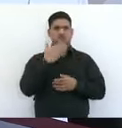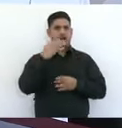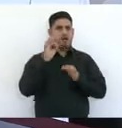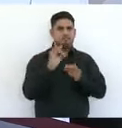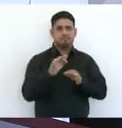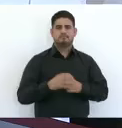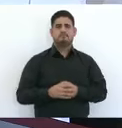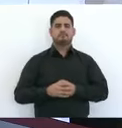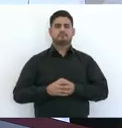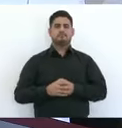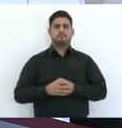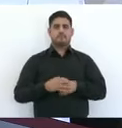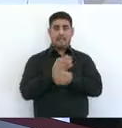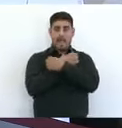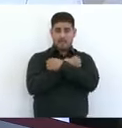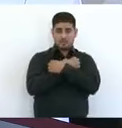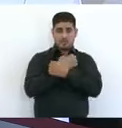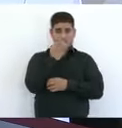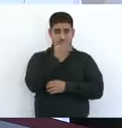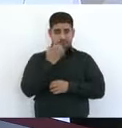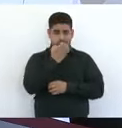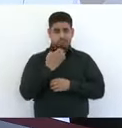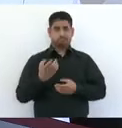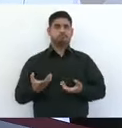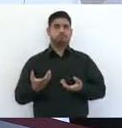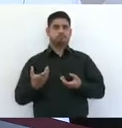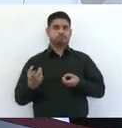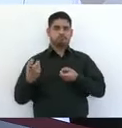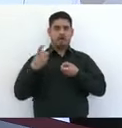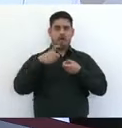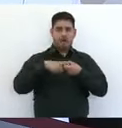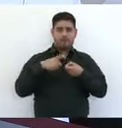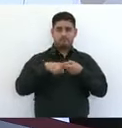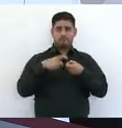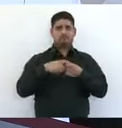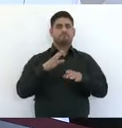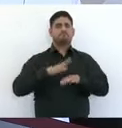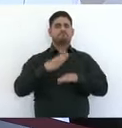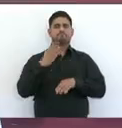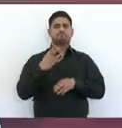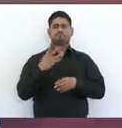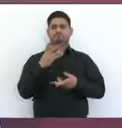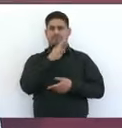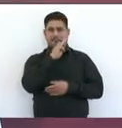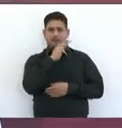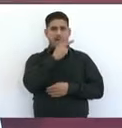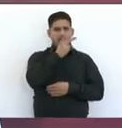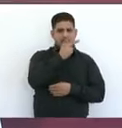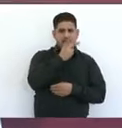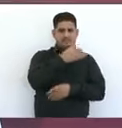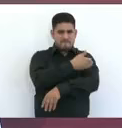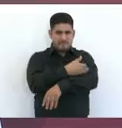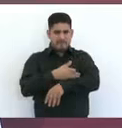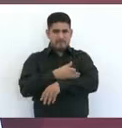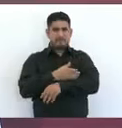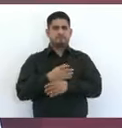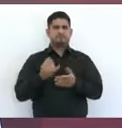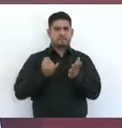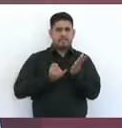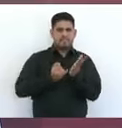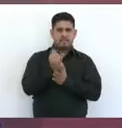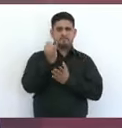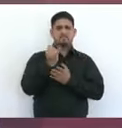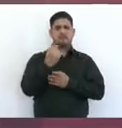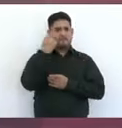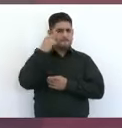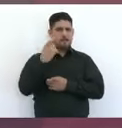planteles escolares públicos por medio de la Escuela Es Nuestra, programa con el que padres y madres de familia deciden en qué invertir los